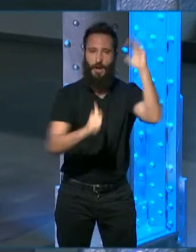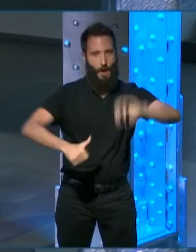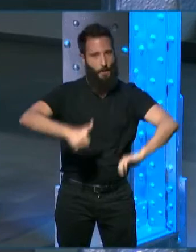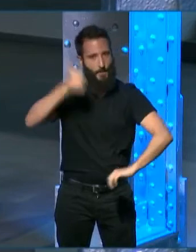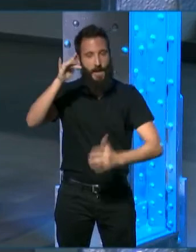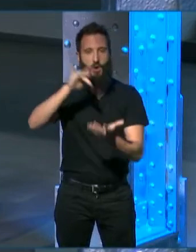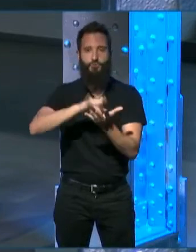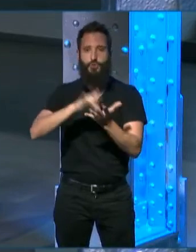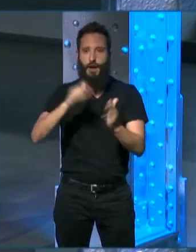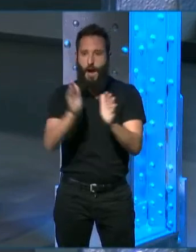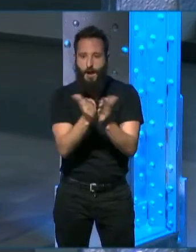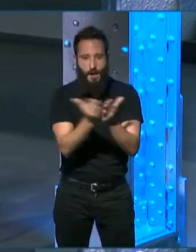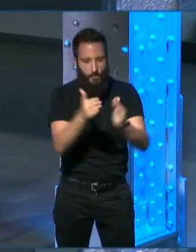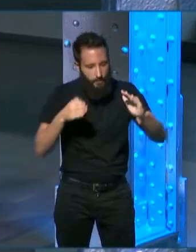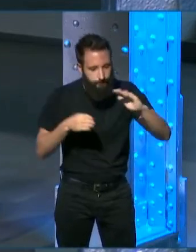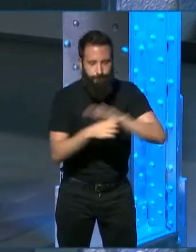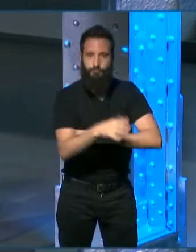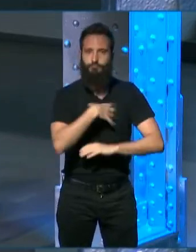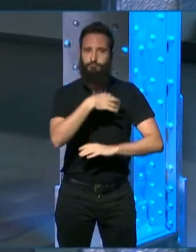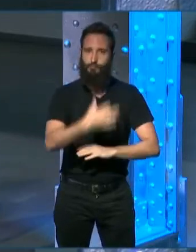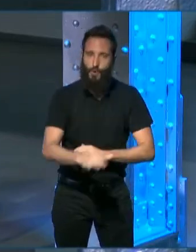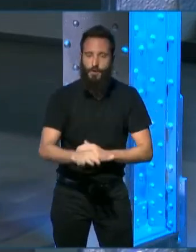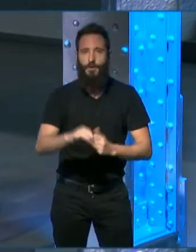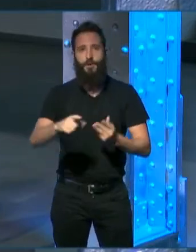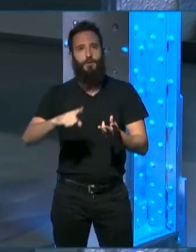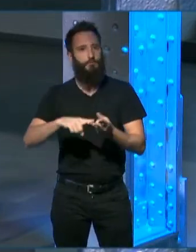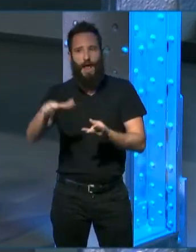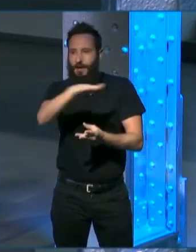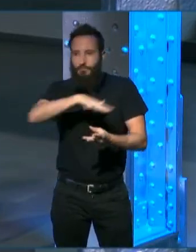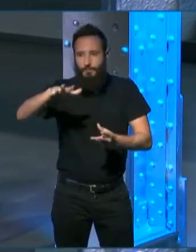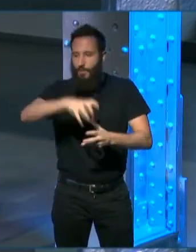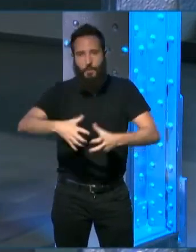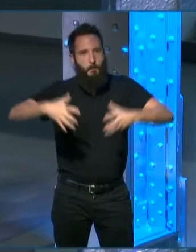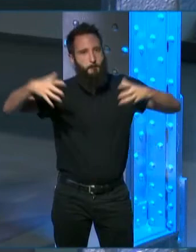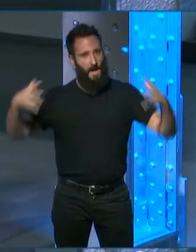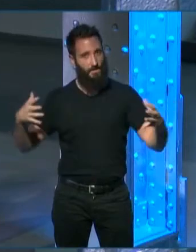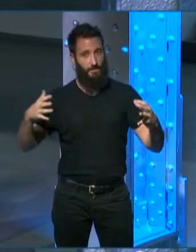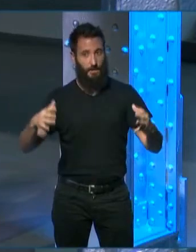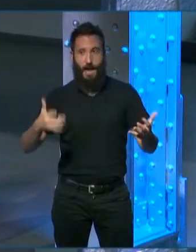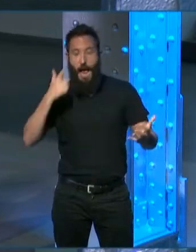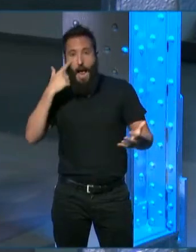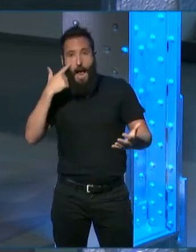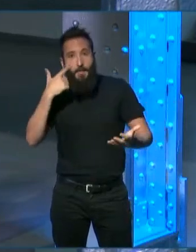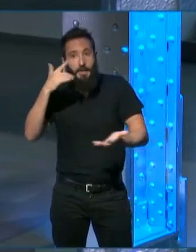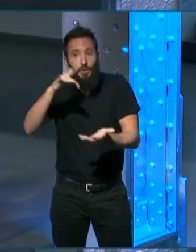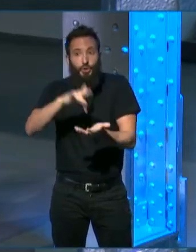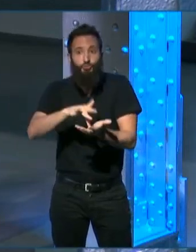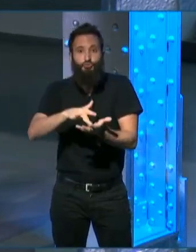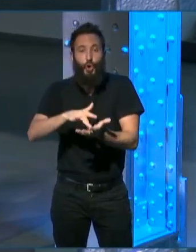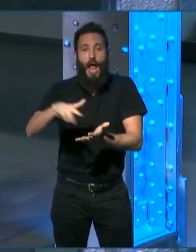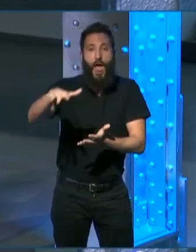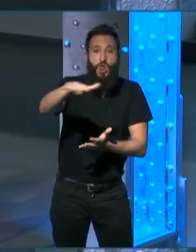acceso a los libros, tenemos mayores espacios. Lo que habrá que ver es cuál va a ser el